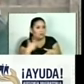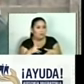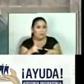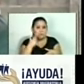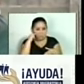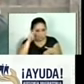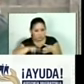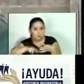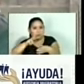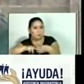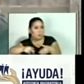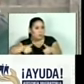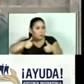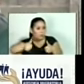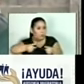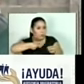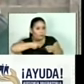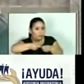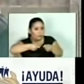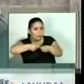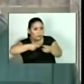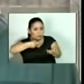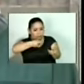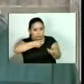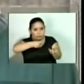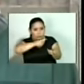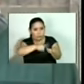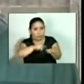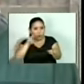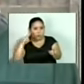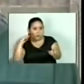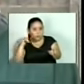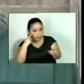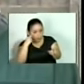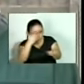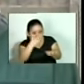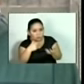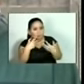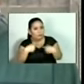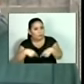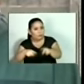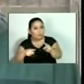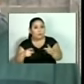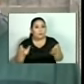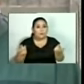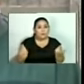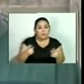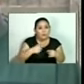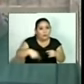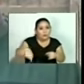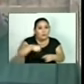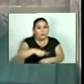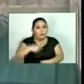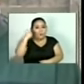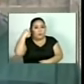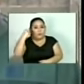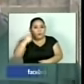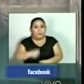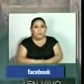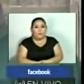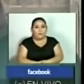muy buenos resultados con el manejo de protocolo de UCI y queremos que esto continúe siendo así, pero lo más importante no